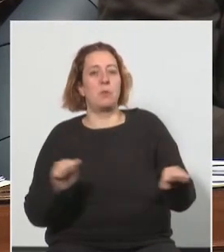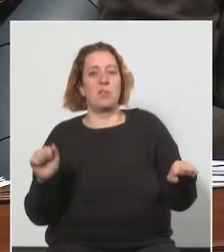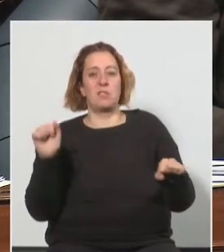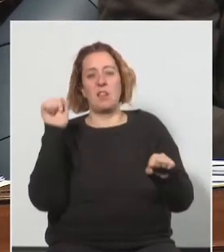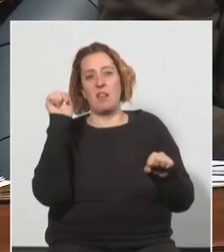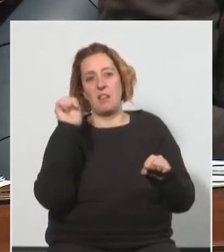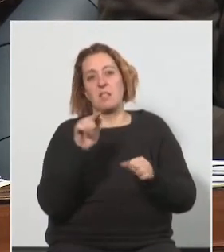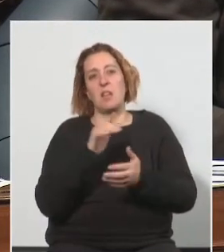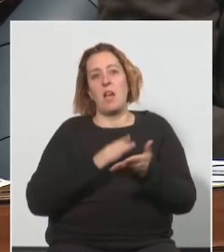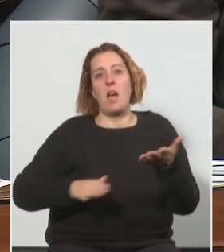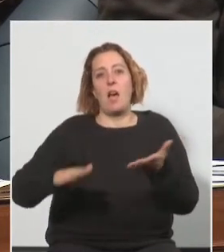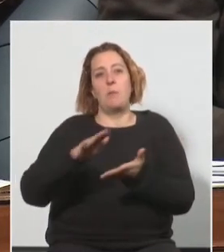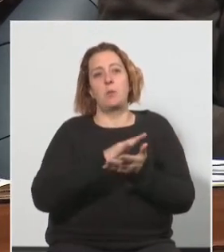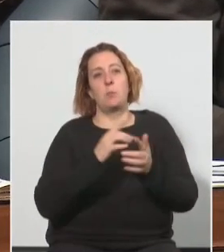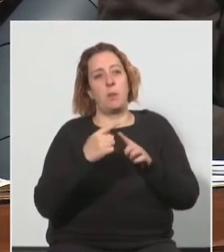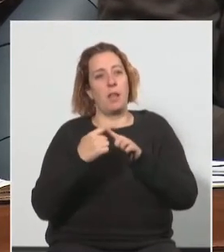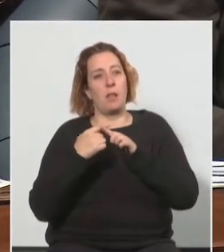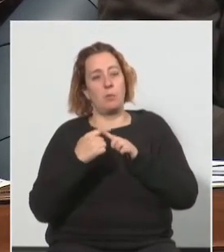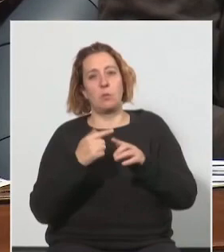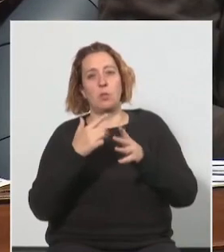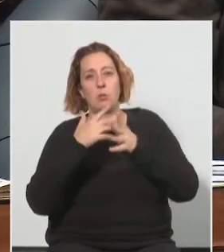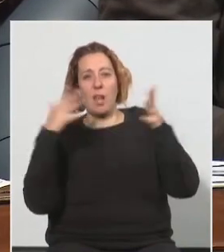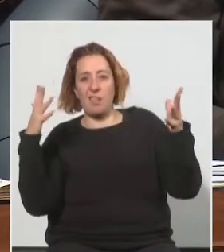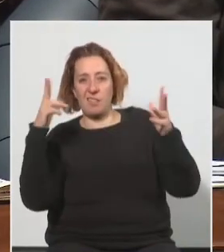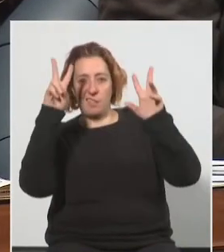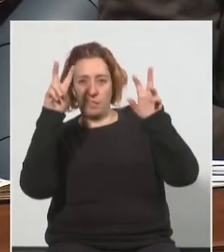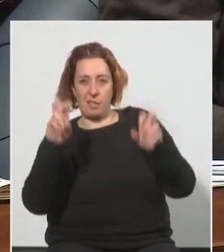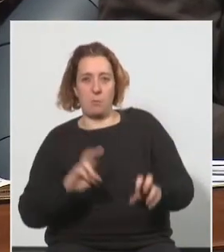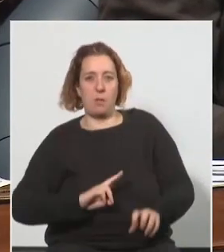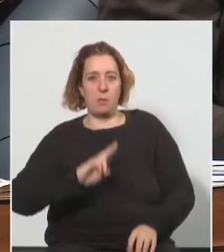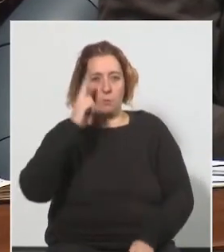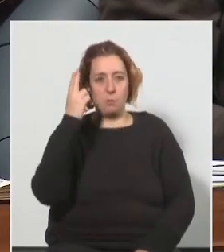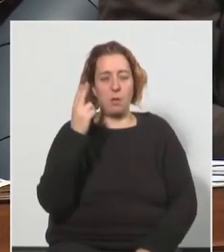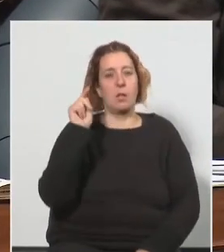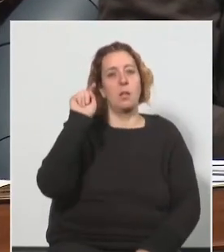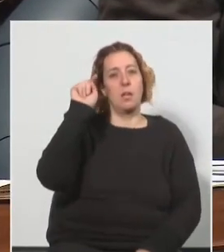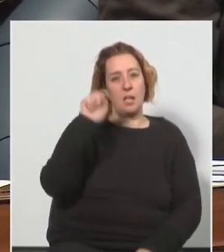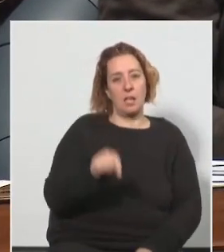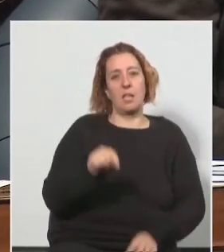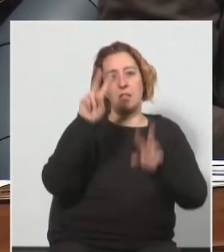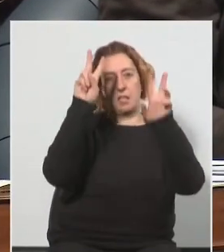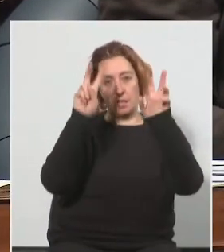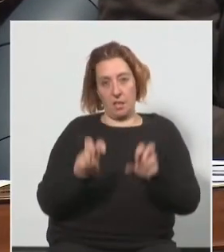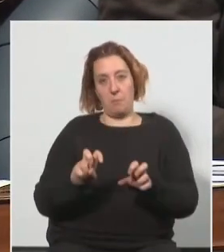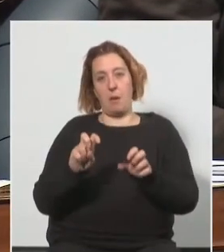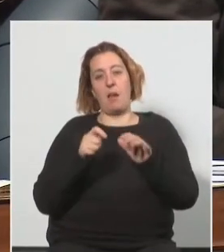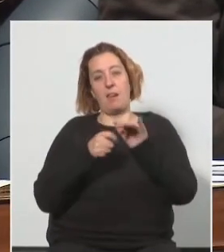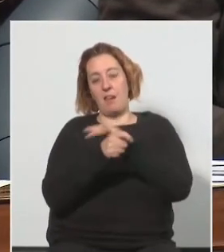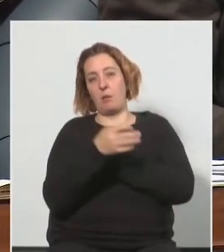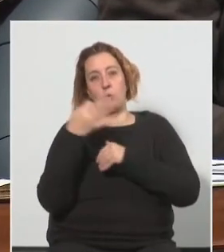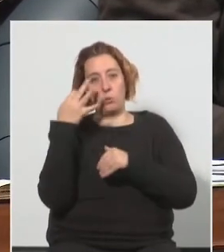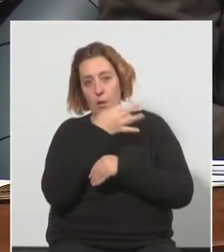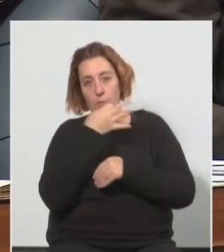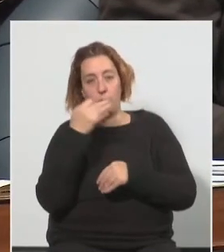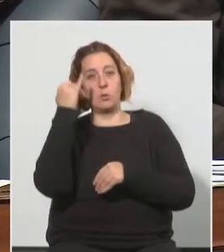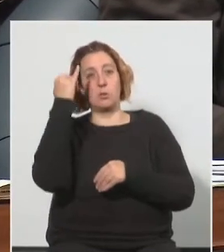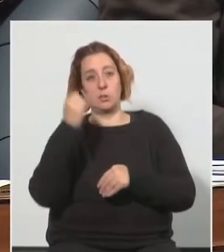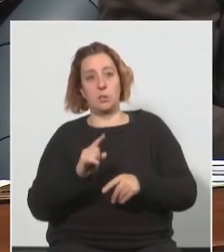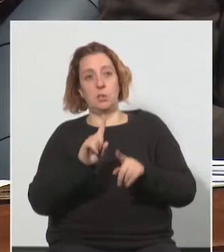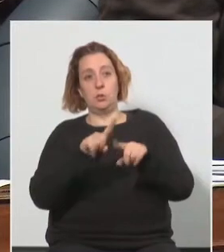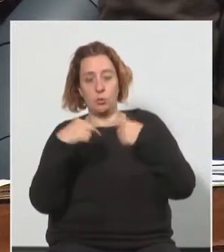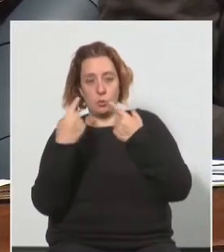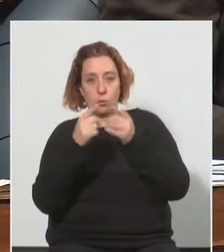ese el ámbito para discutir los grandes temas del país. En este tema del narcotráfico, si nosotros